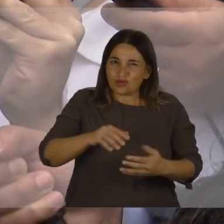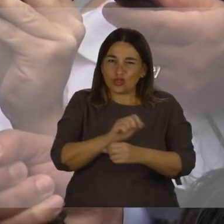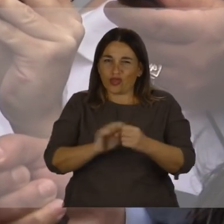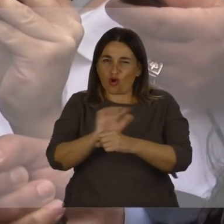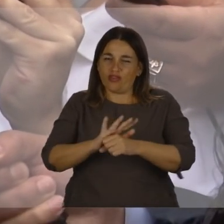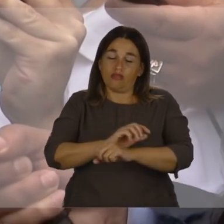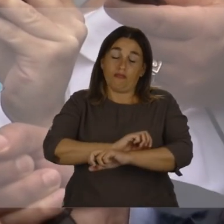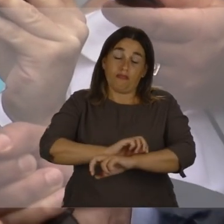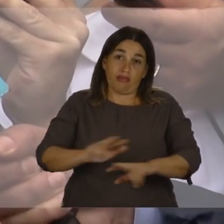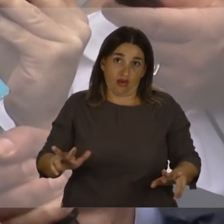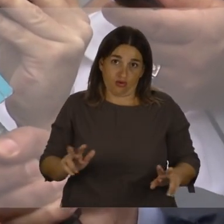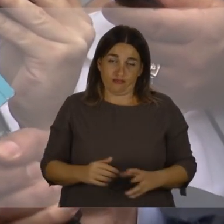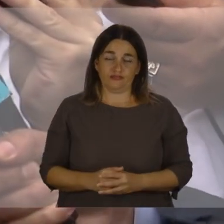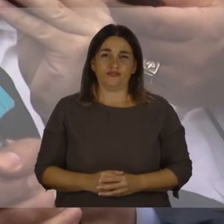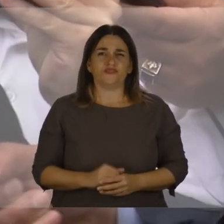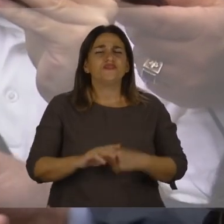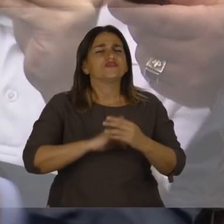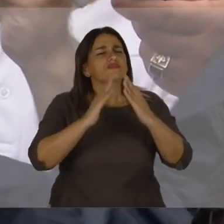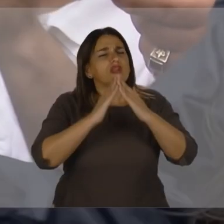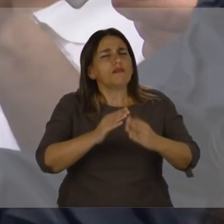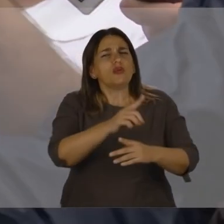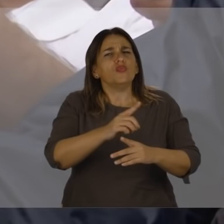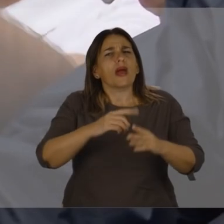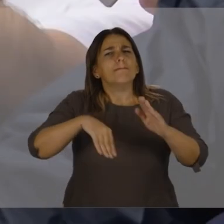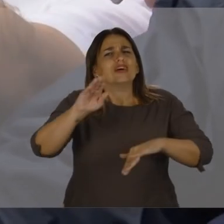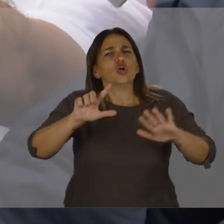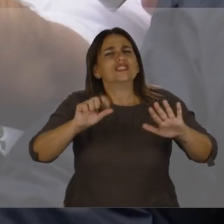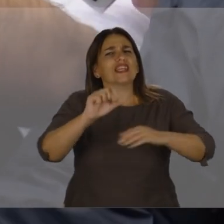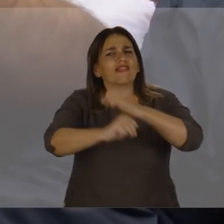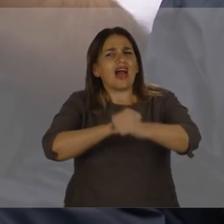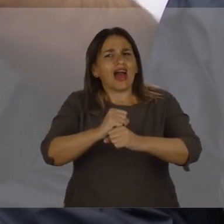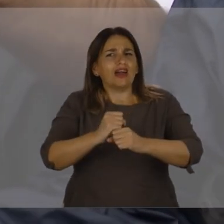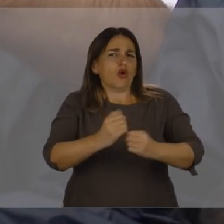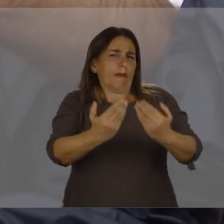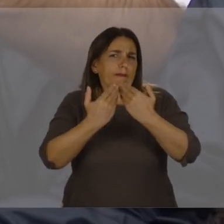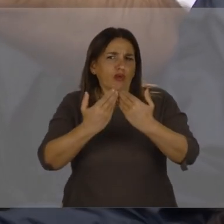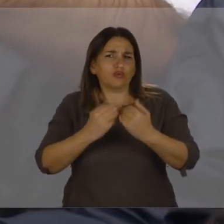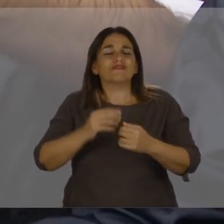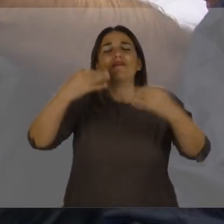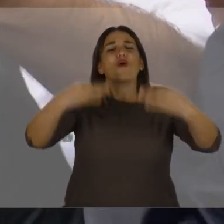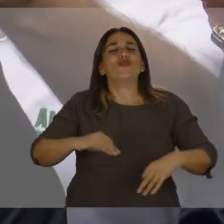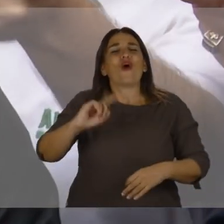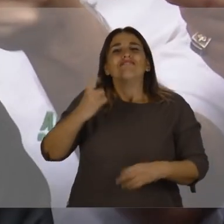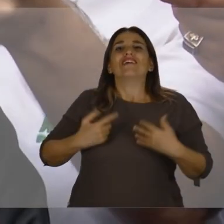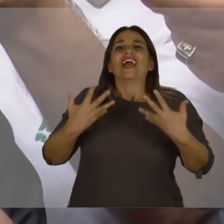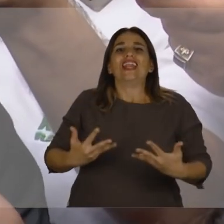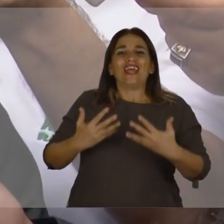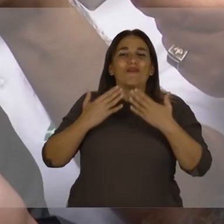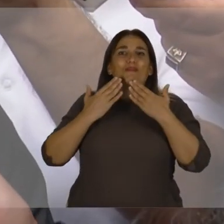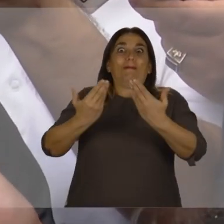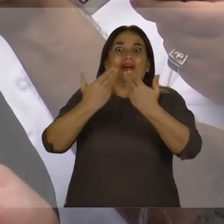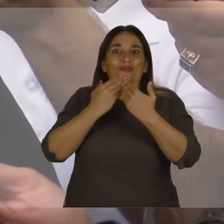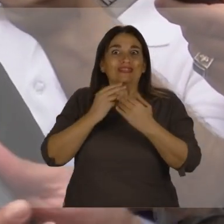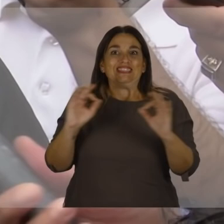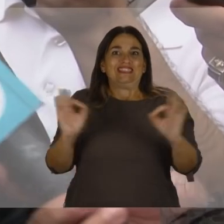lamentablemente, la iba a ensanchar. Presidente, ¿qué pasa con los mayores de 70? Fueron los que consultaron mayoritariamente en estas últimas horas. Yo me quedé con ganas que me pregunten y yo